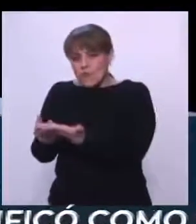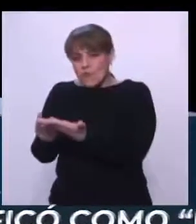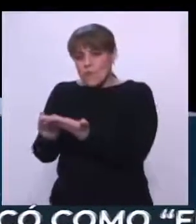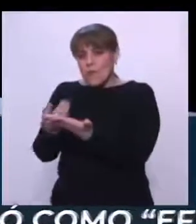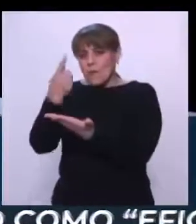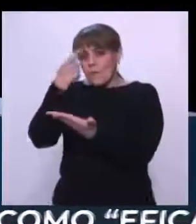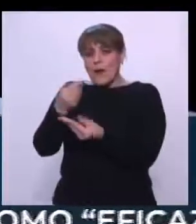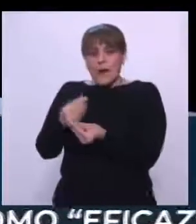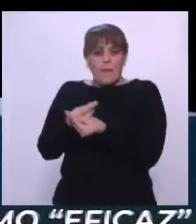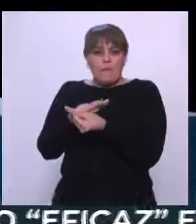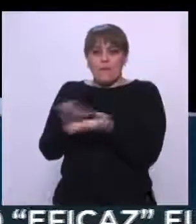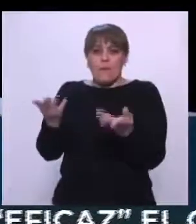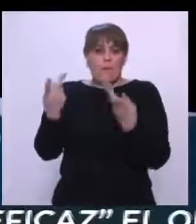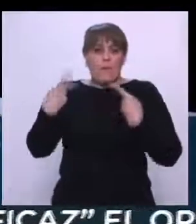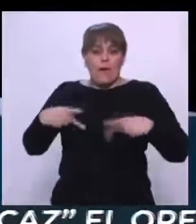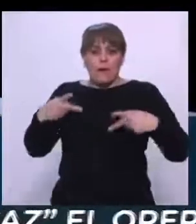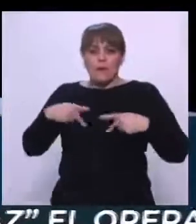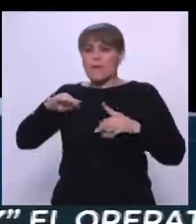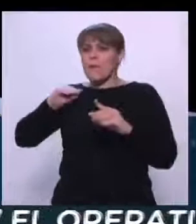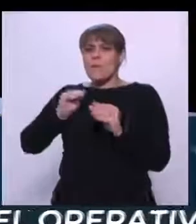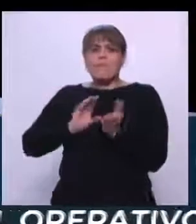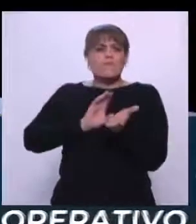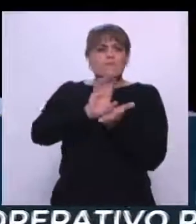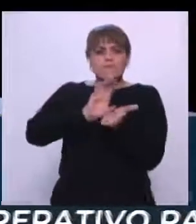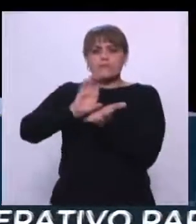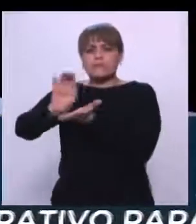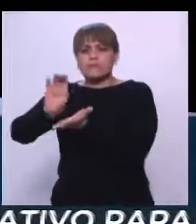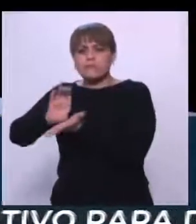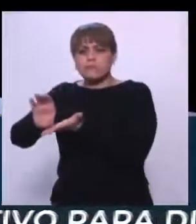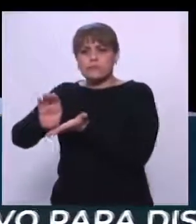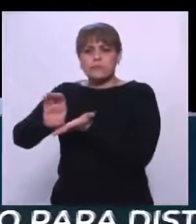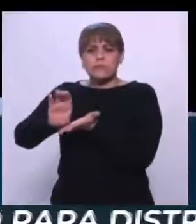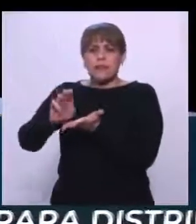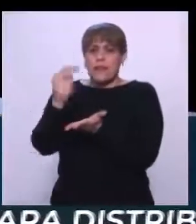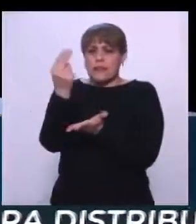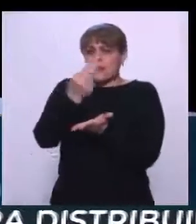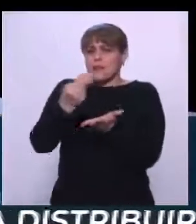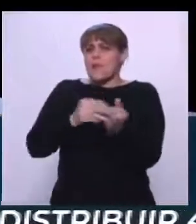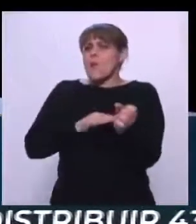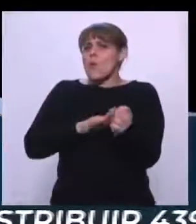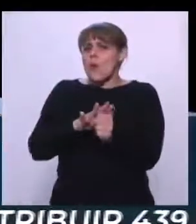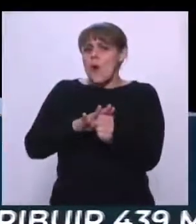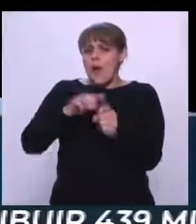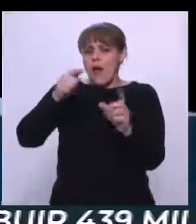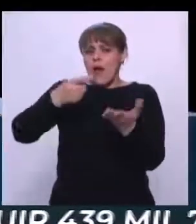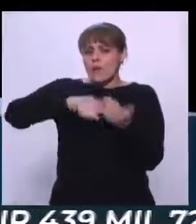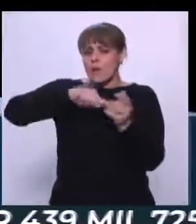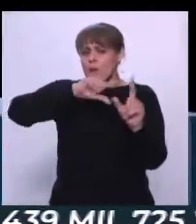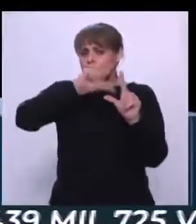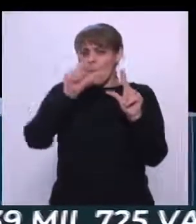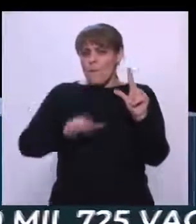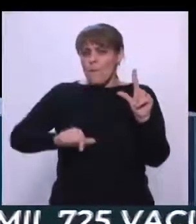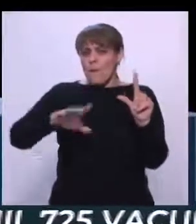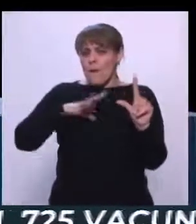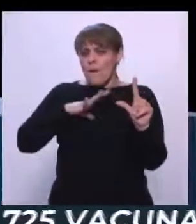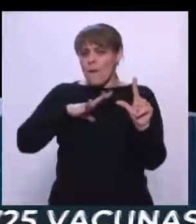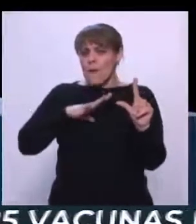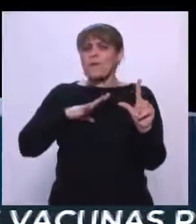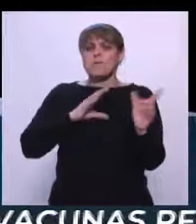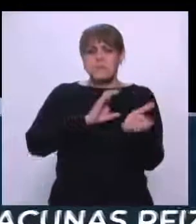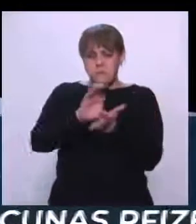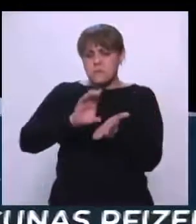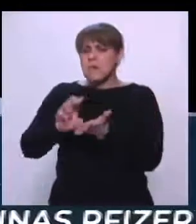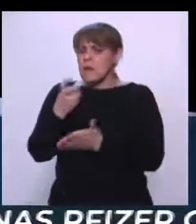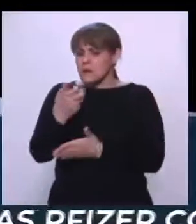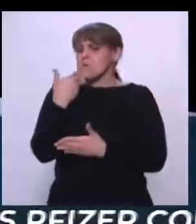arcas públicas y destinado a las grandes necesidades que este país tiene. Me parece que es algo atinado